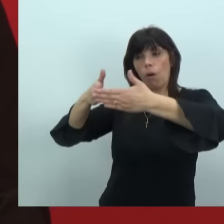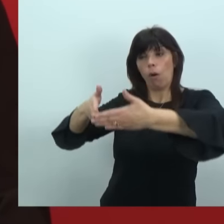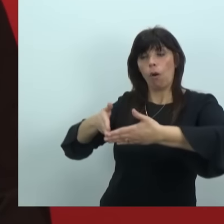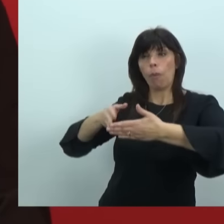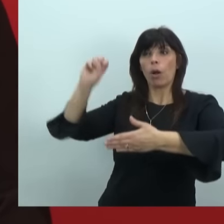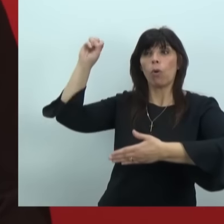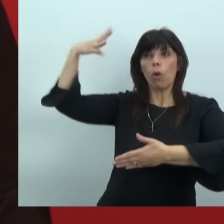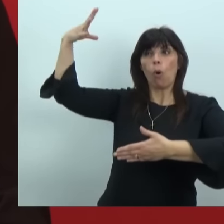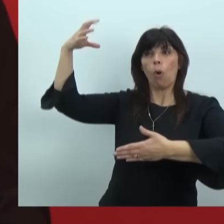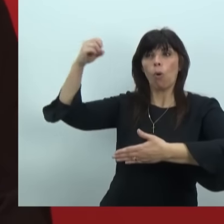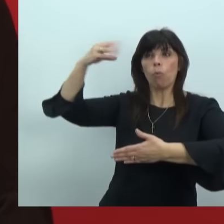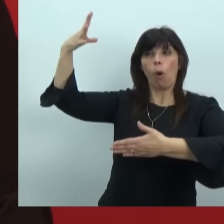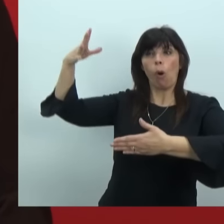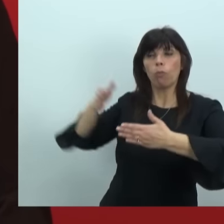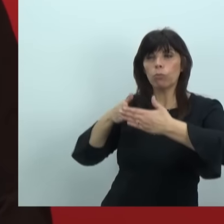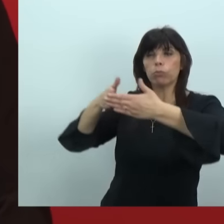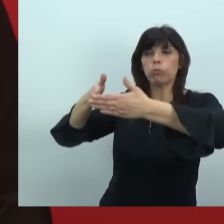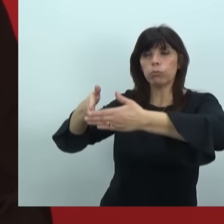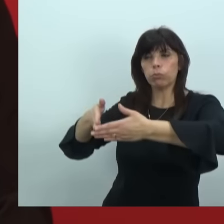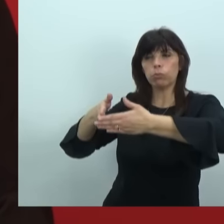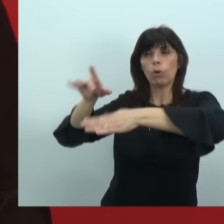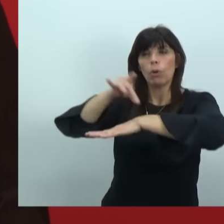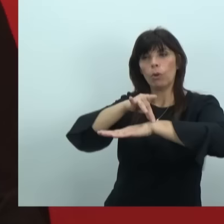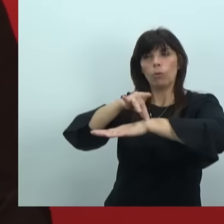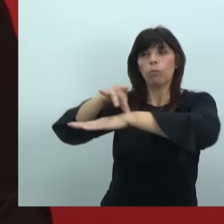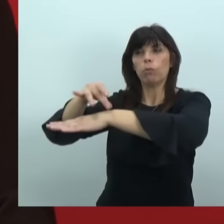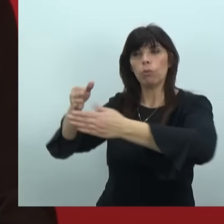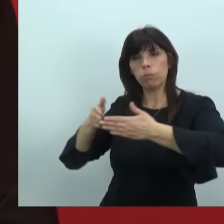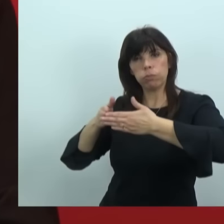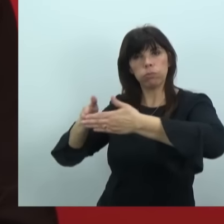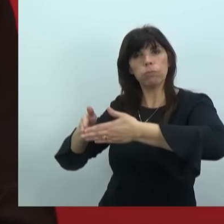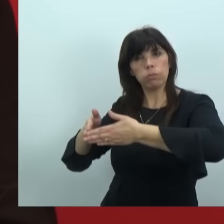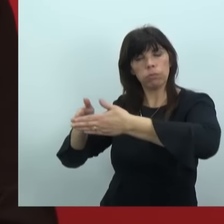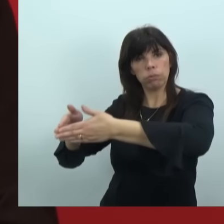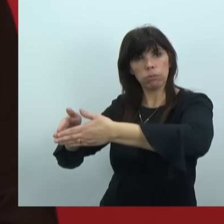vieran dónde estaba el puerto seguro.